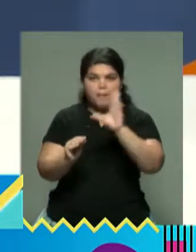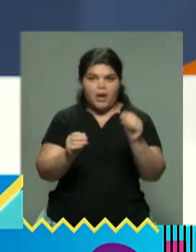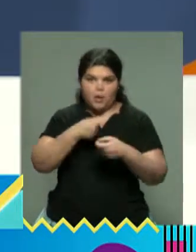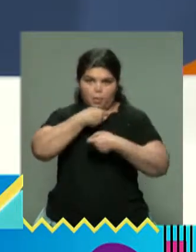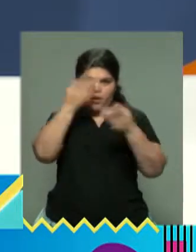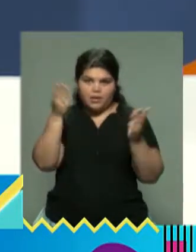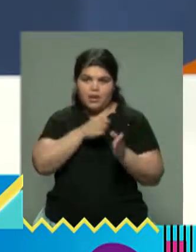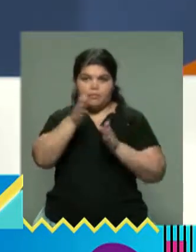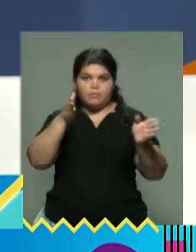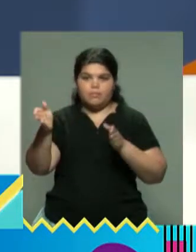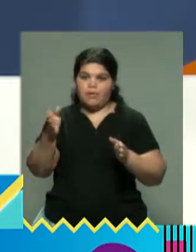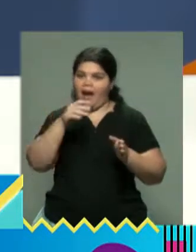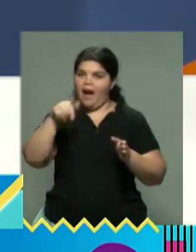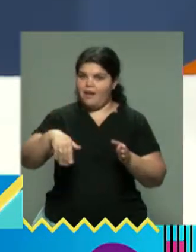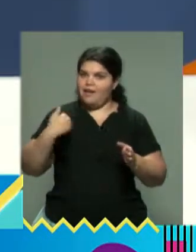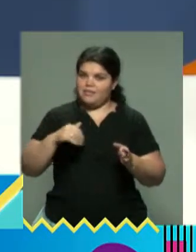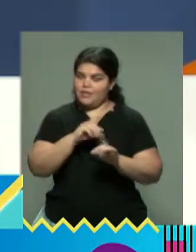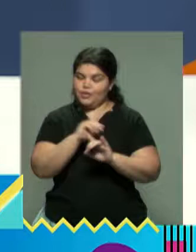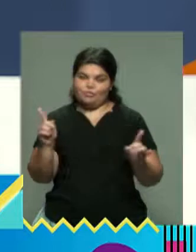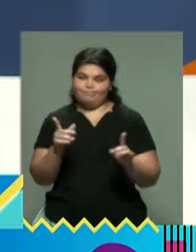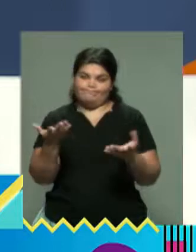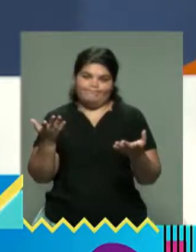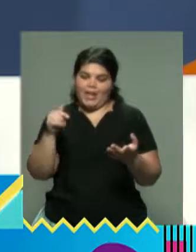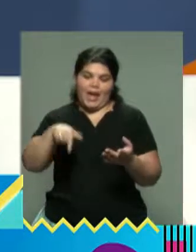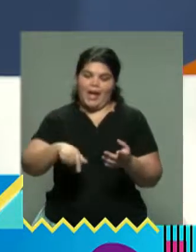excepto Argentina, Argentina es un país muy extraño,